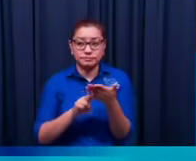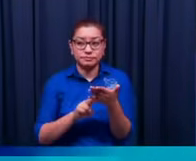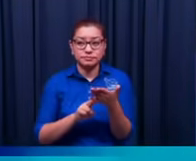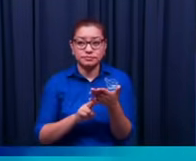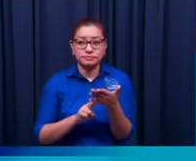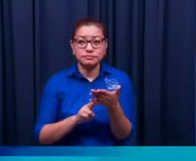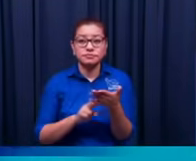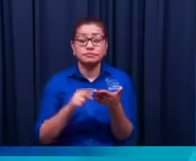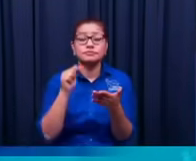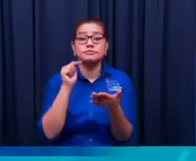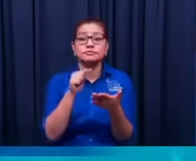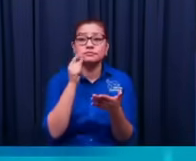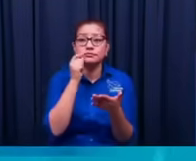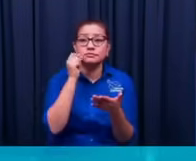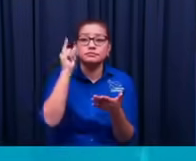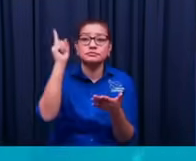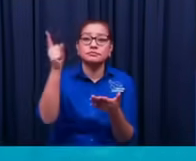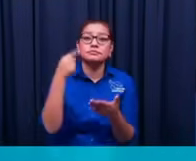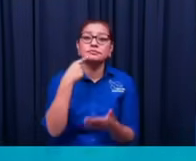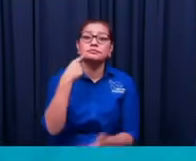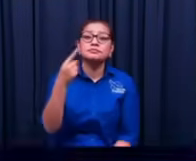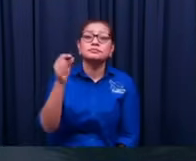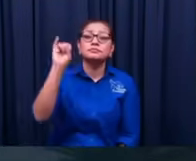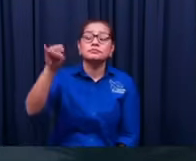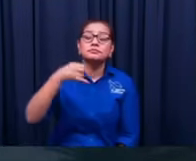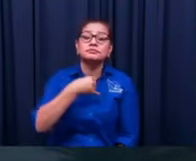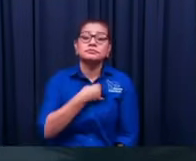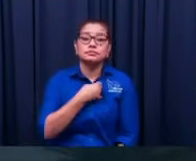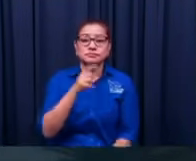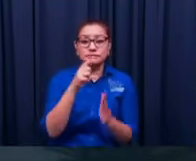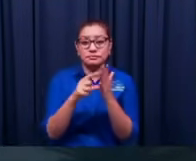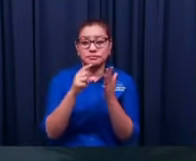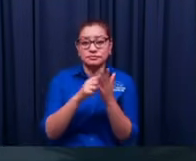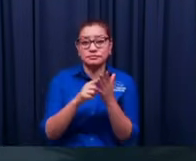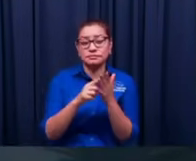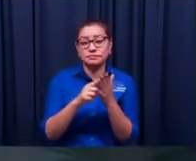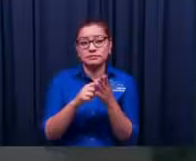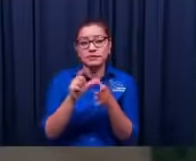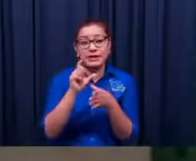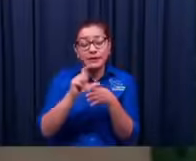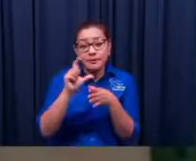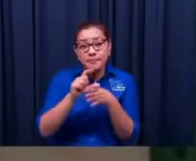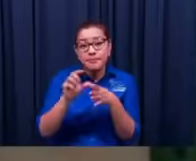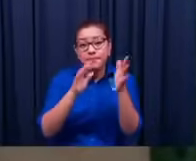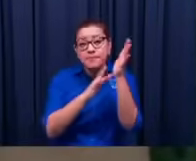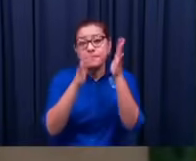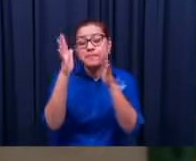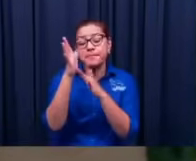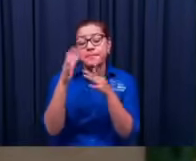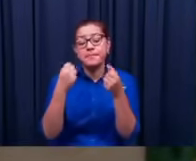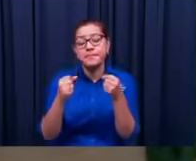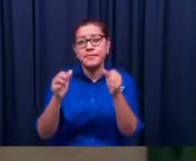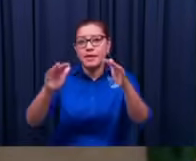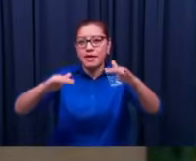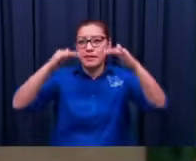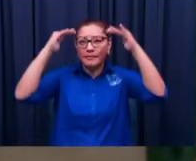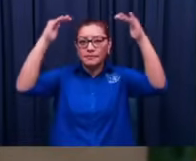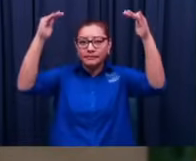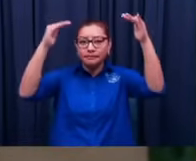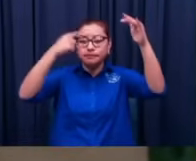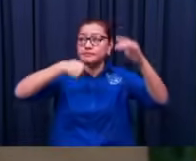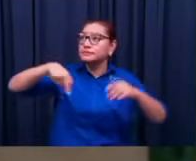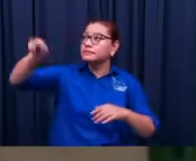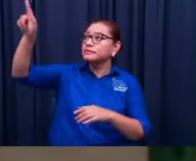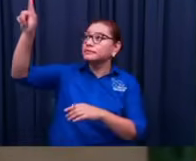No dijo el Señor, pues, en San Juan capítulo 13, las cosas que yo hago, vosotros también haréis, y mayores que estas haréis porque yo